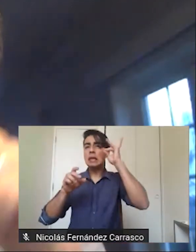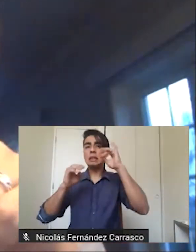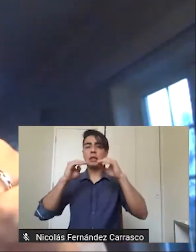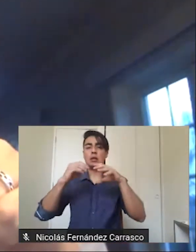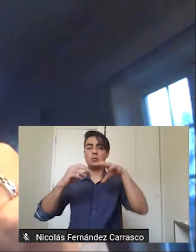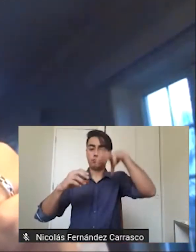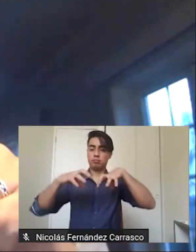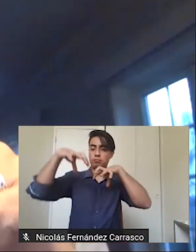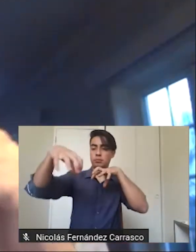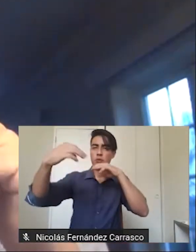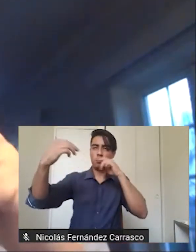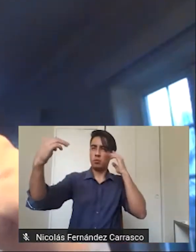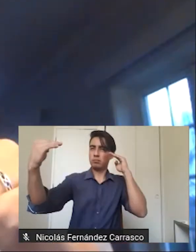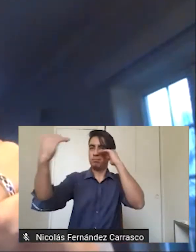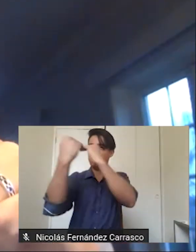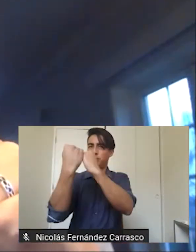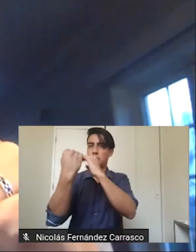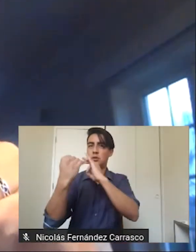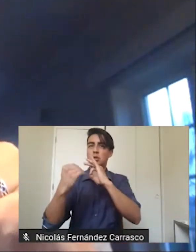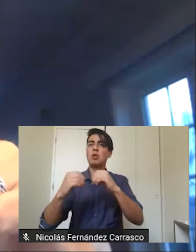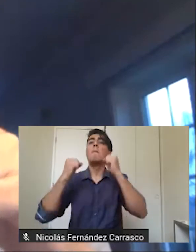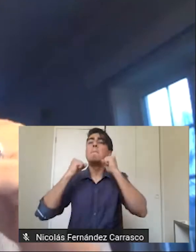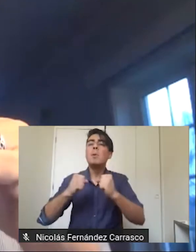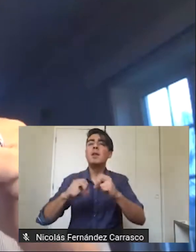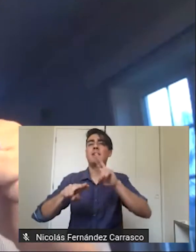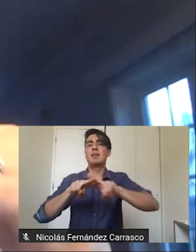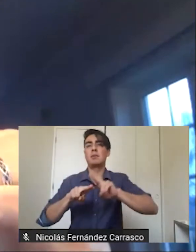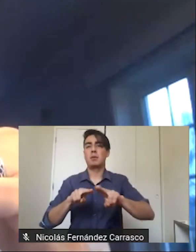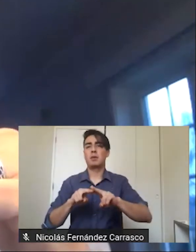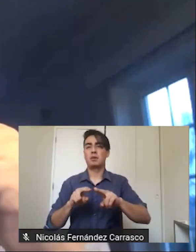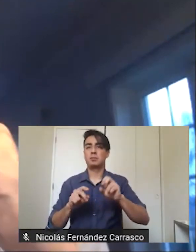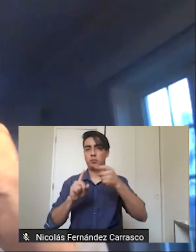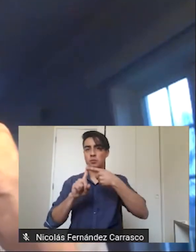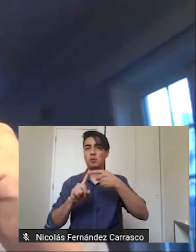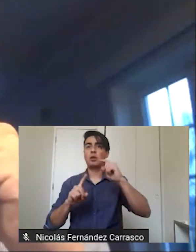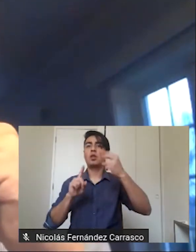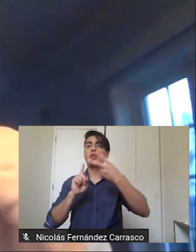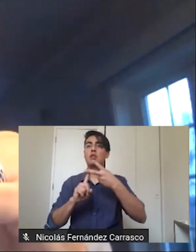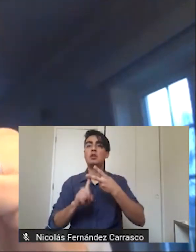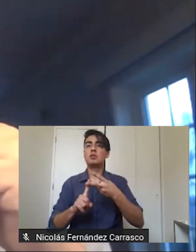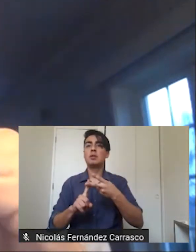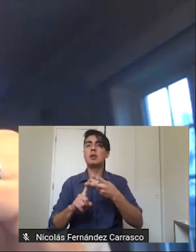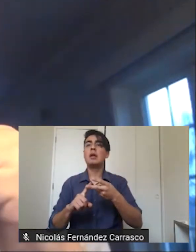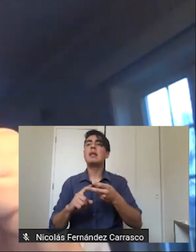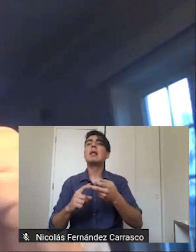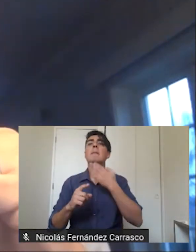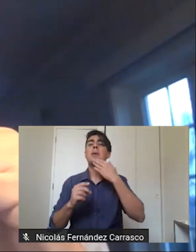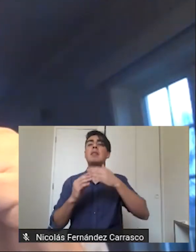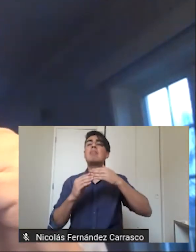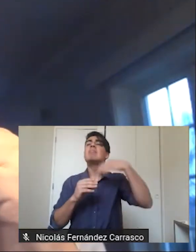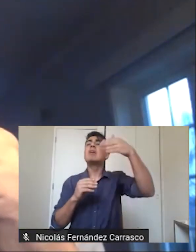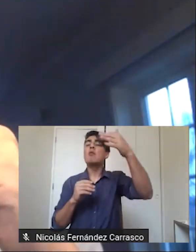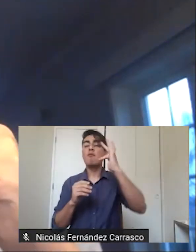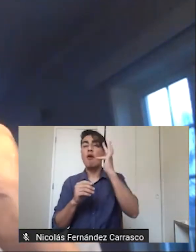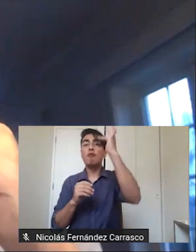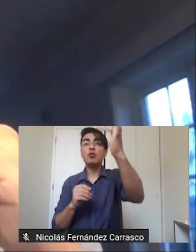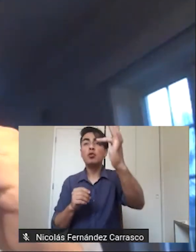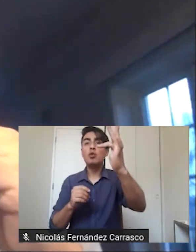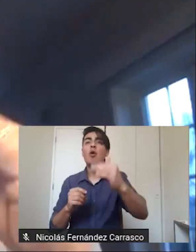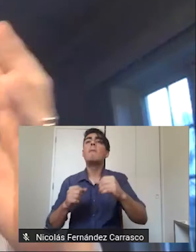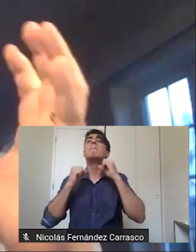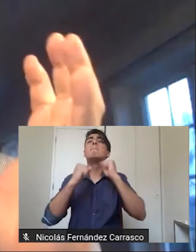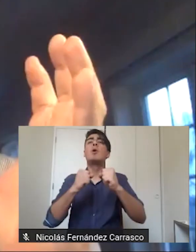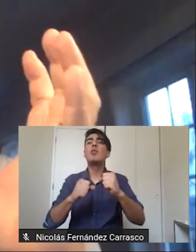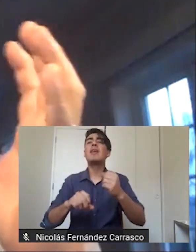podemos, uno, repararla. Dos, prevenir que suceda nuevamente. Y